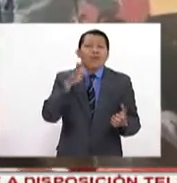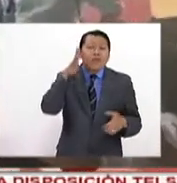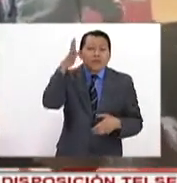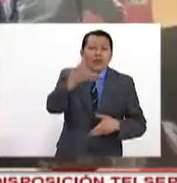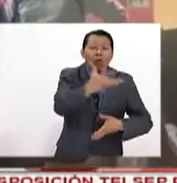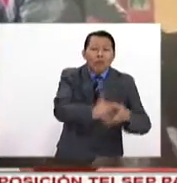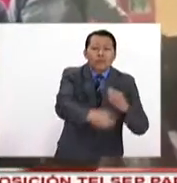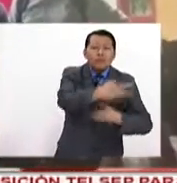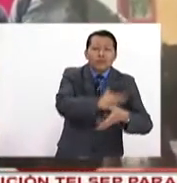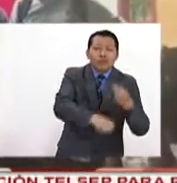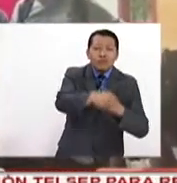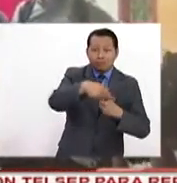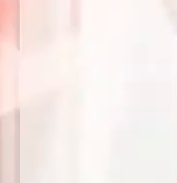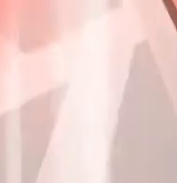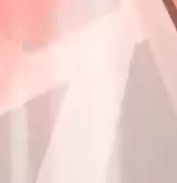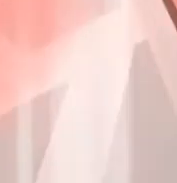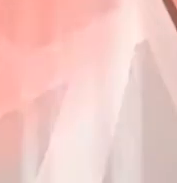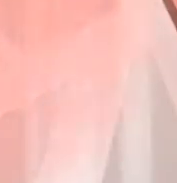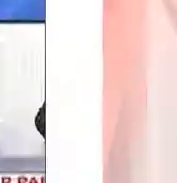no se puede recuperar.